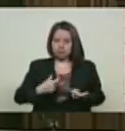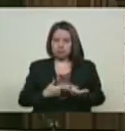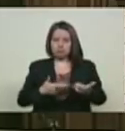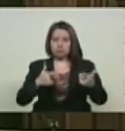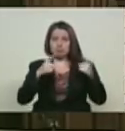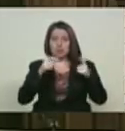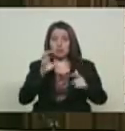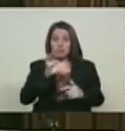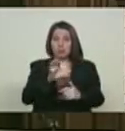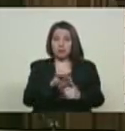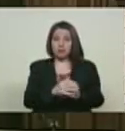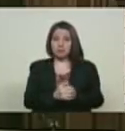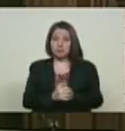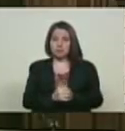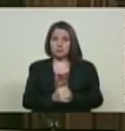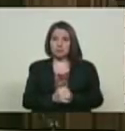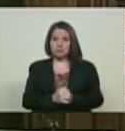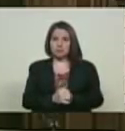nuestro país,